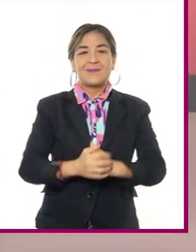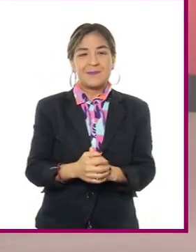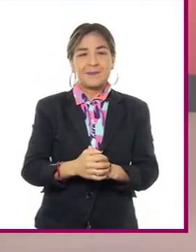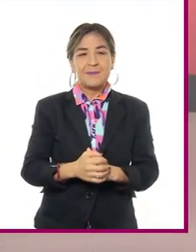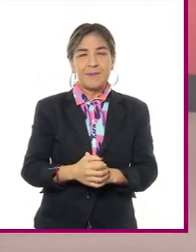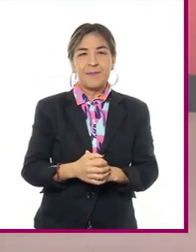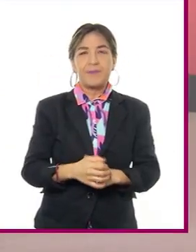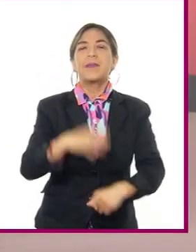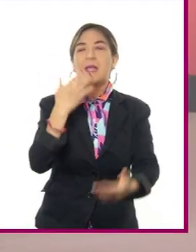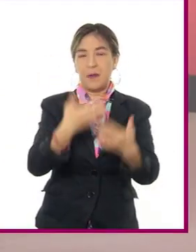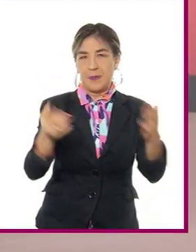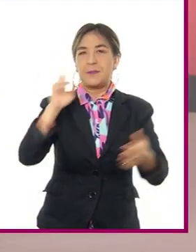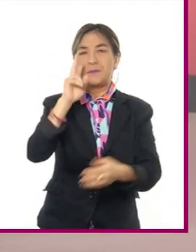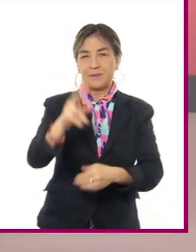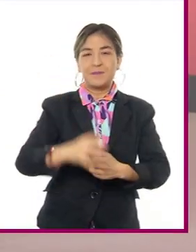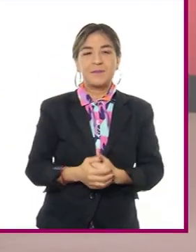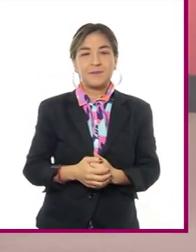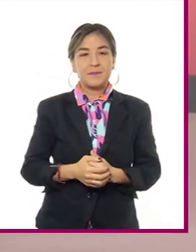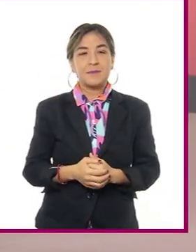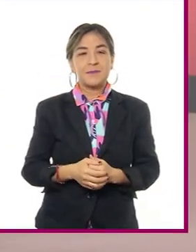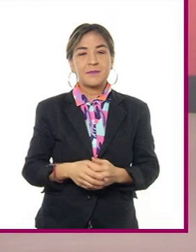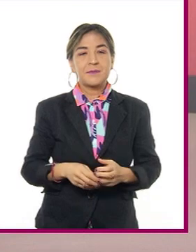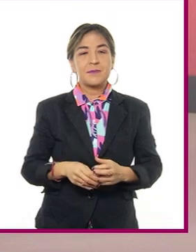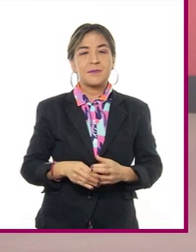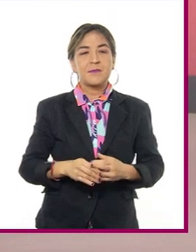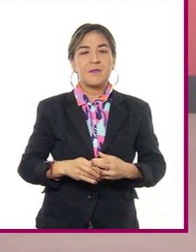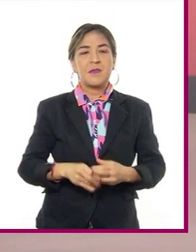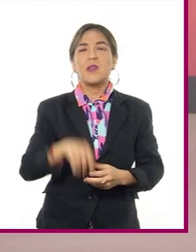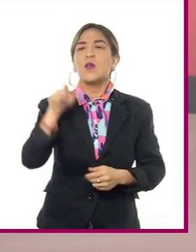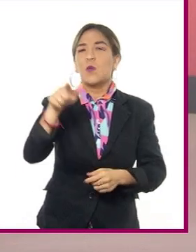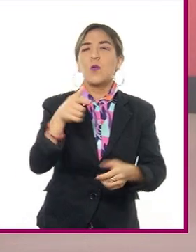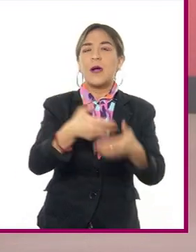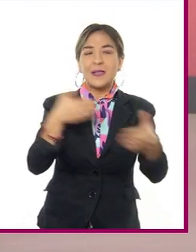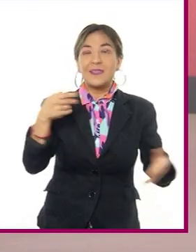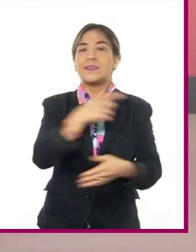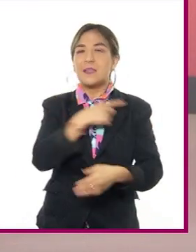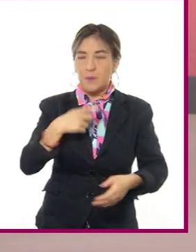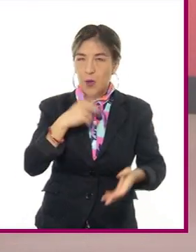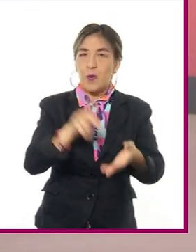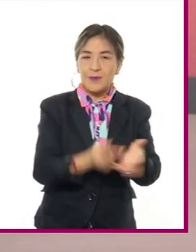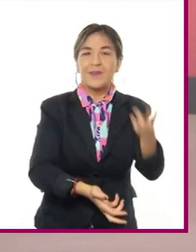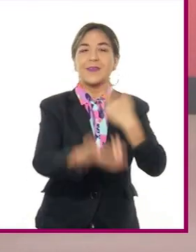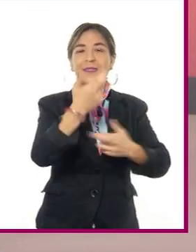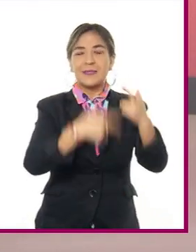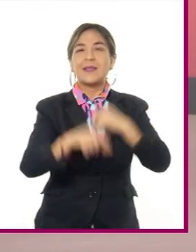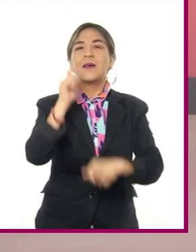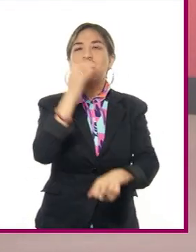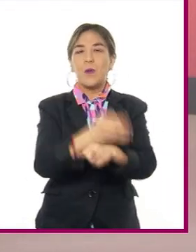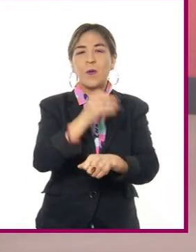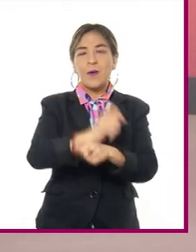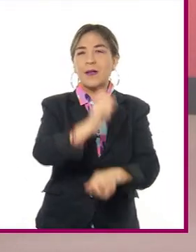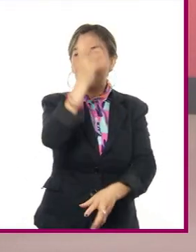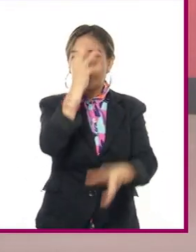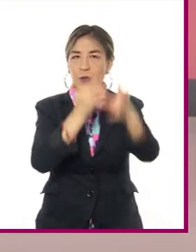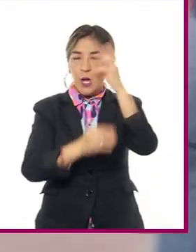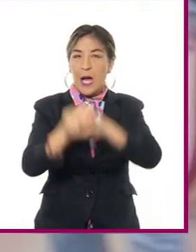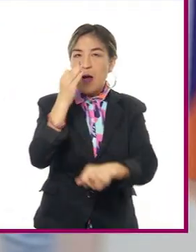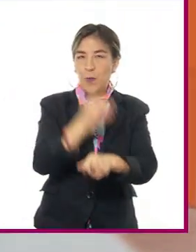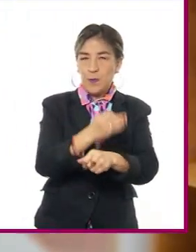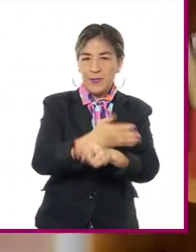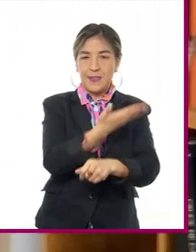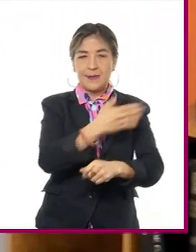Ahora veremos más, pero antes, ¿qué te parece si recapitulamos lo que hemos aprendido hasta